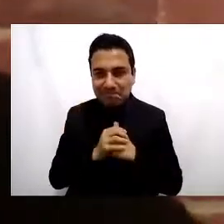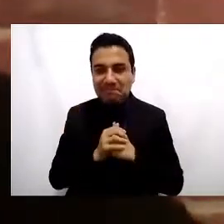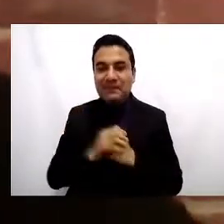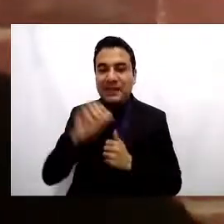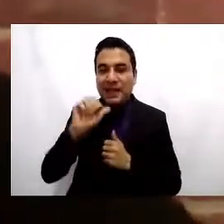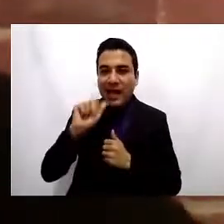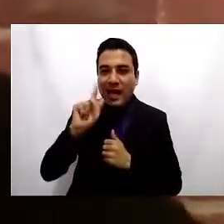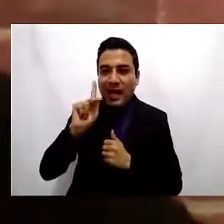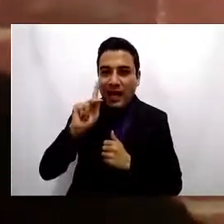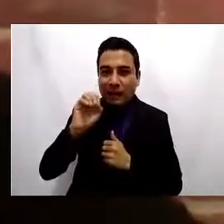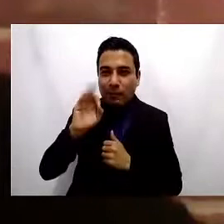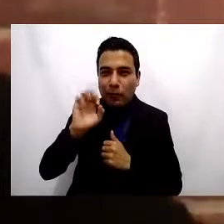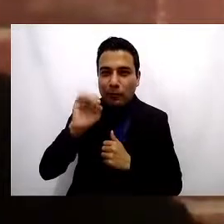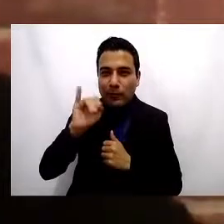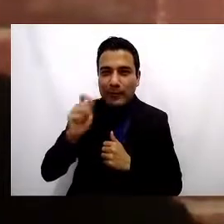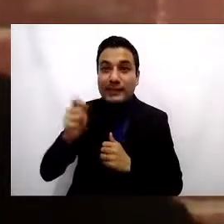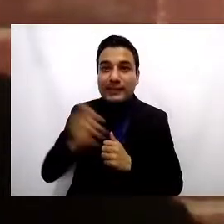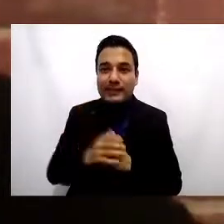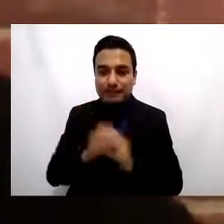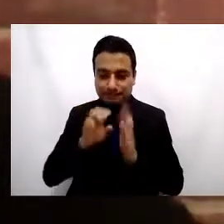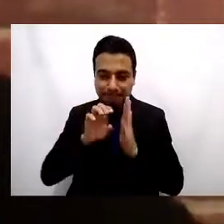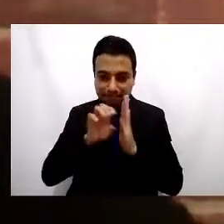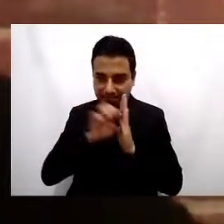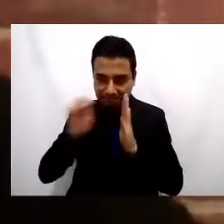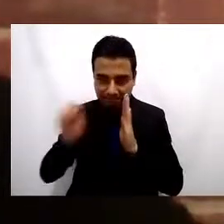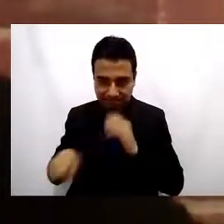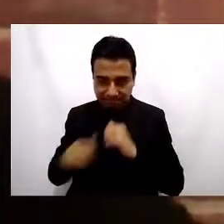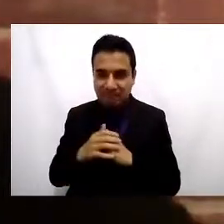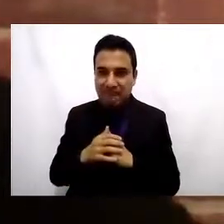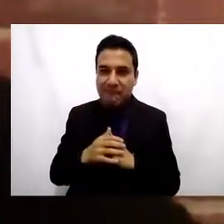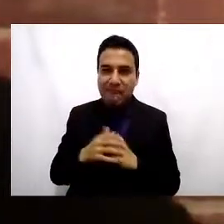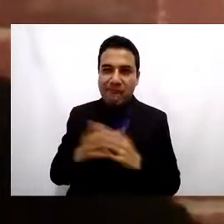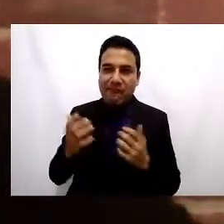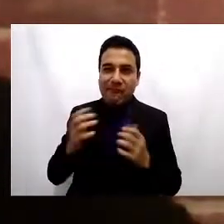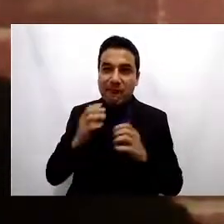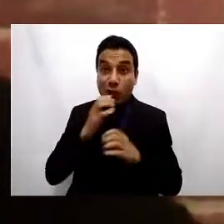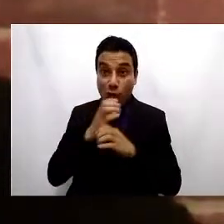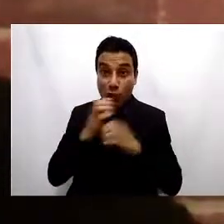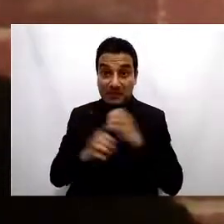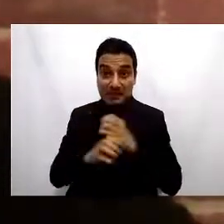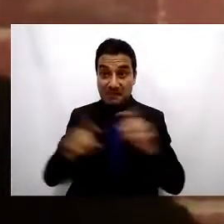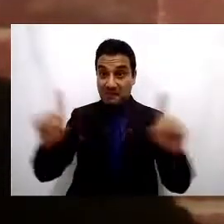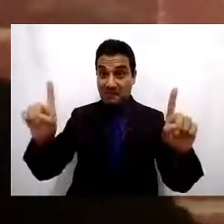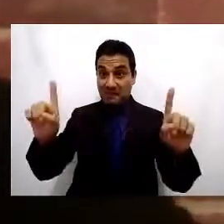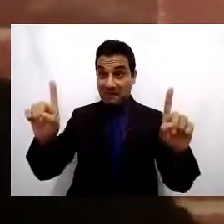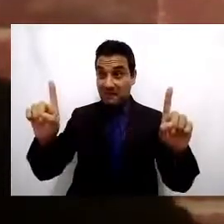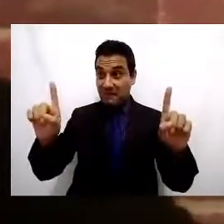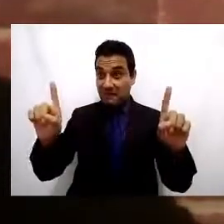capacidad de crear sentido y forma a partir de coincidencias.